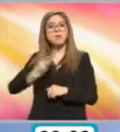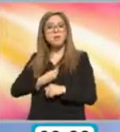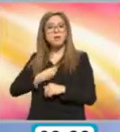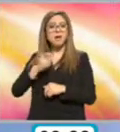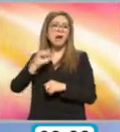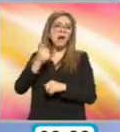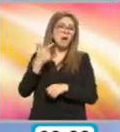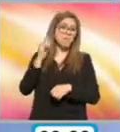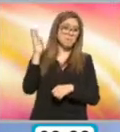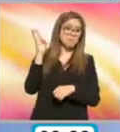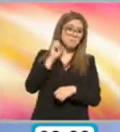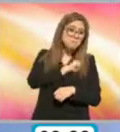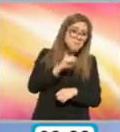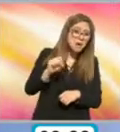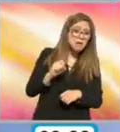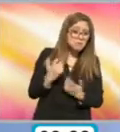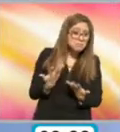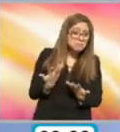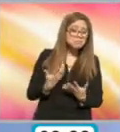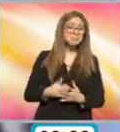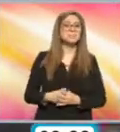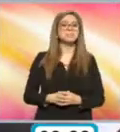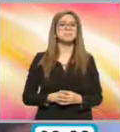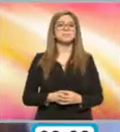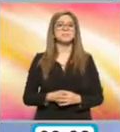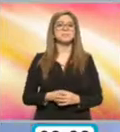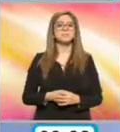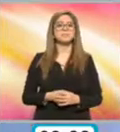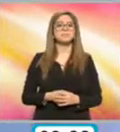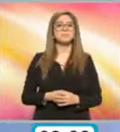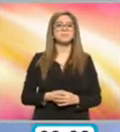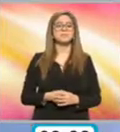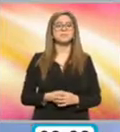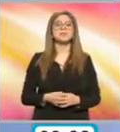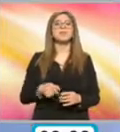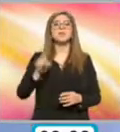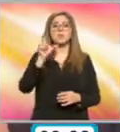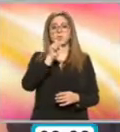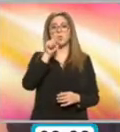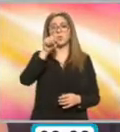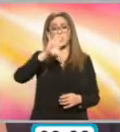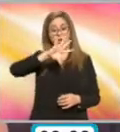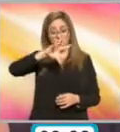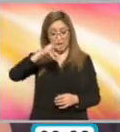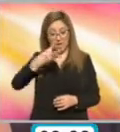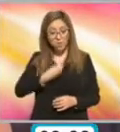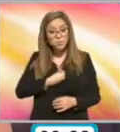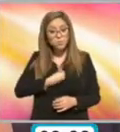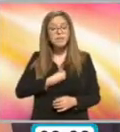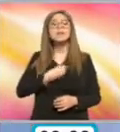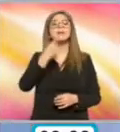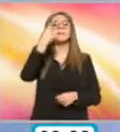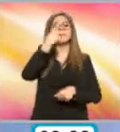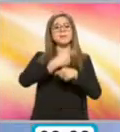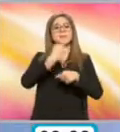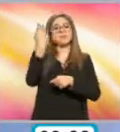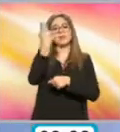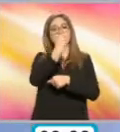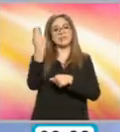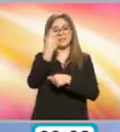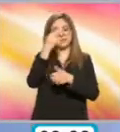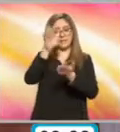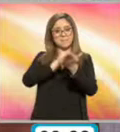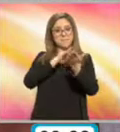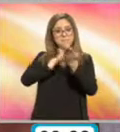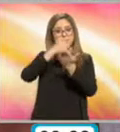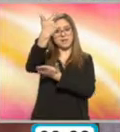el procedimiento como tal de adopción requiere del requisito de solicitud del adoptante, quién es el menor que se va a